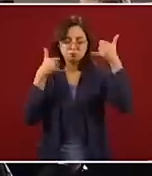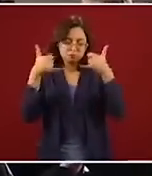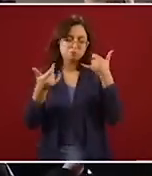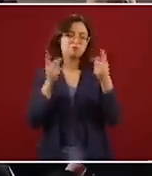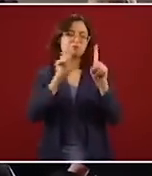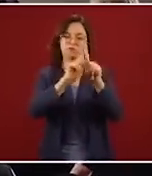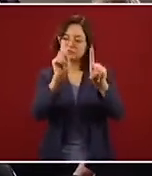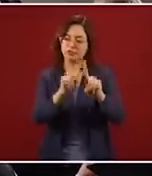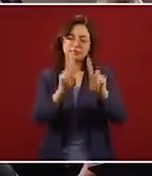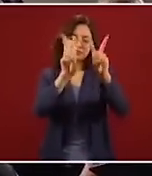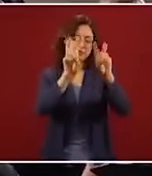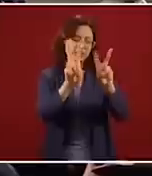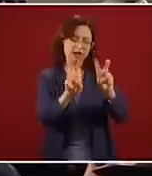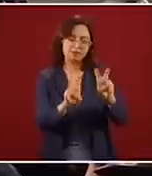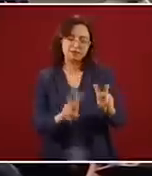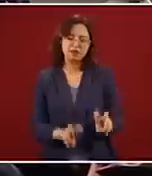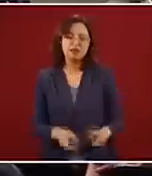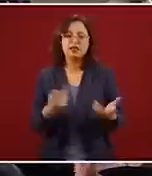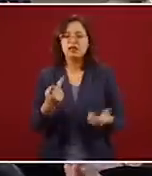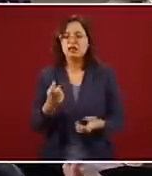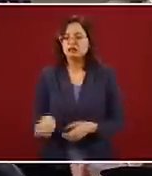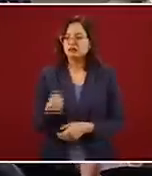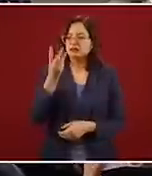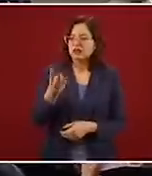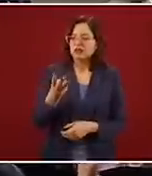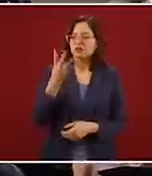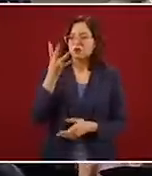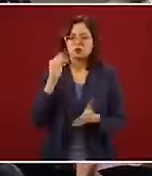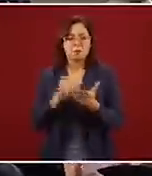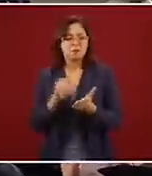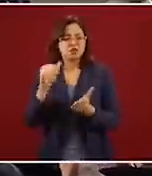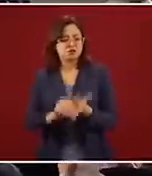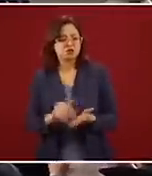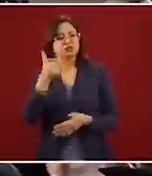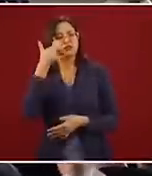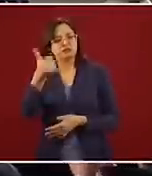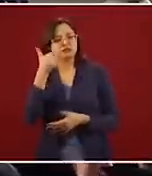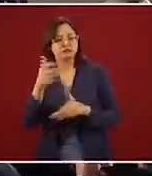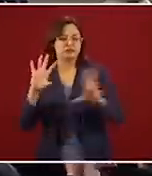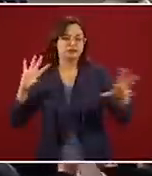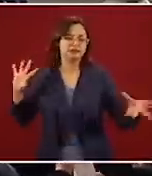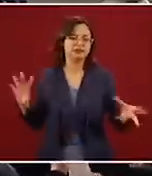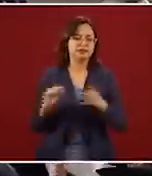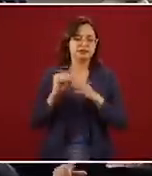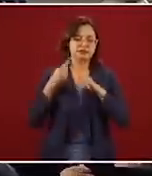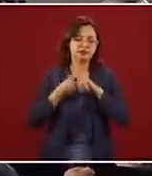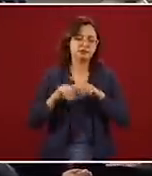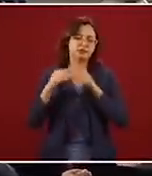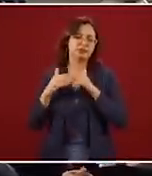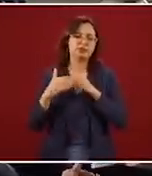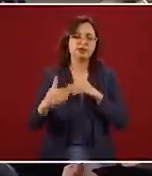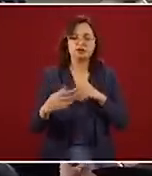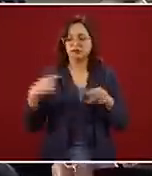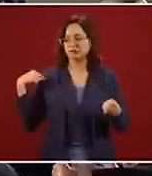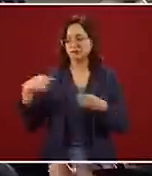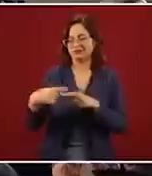Estamos hablando de hasta el momento unos 3 o 4 millares, es decir, de llamadas acumuladas en el periodo desde que lo estamos anunciando, que es desde el inicio